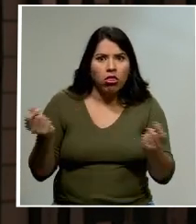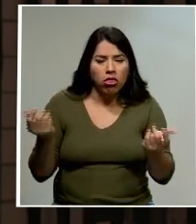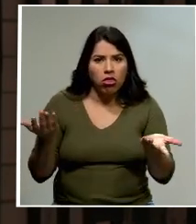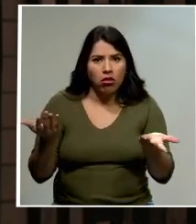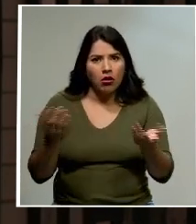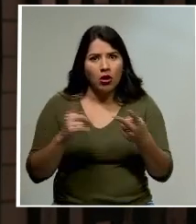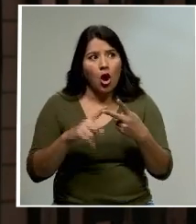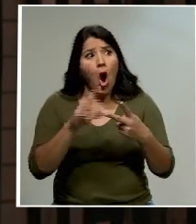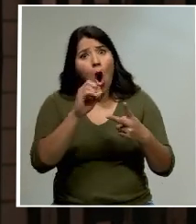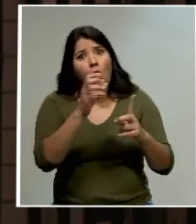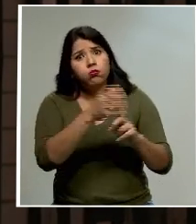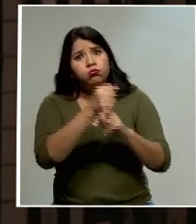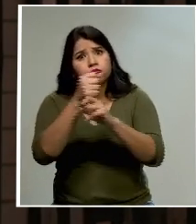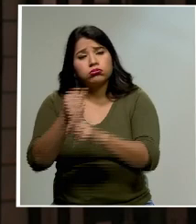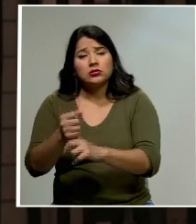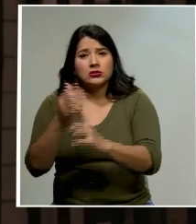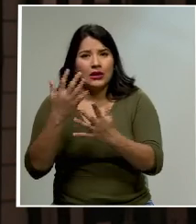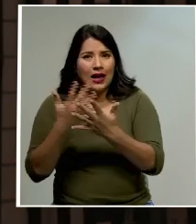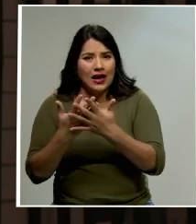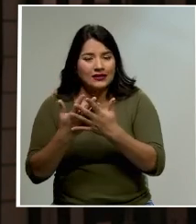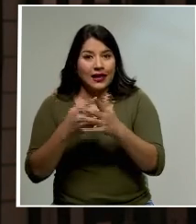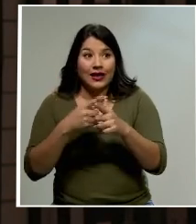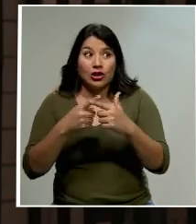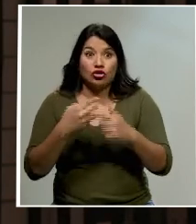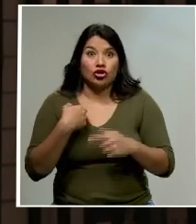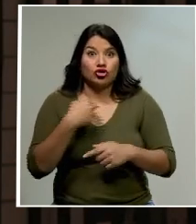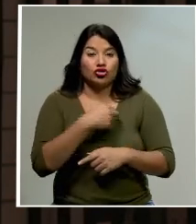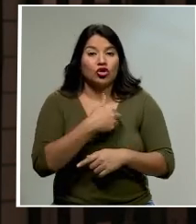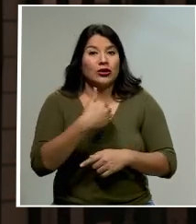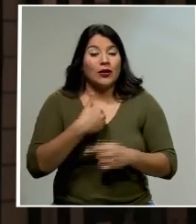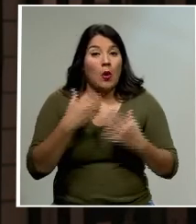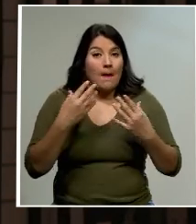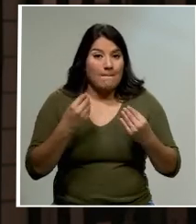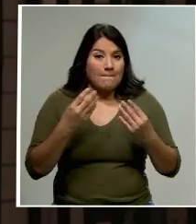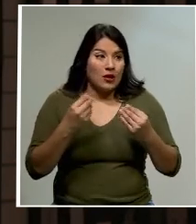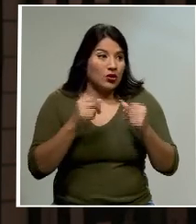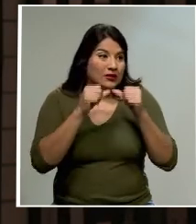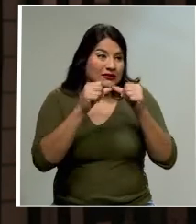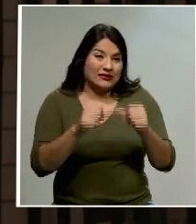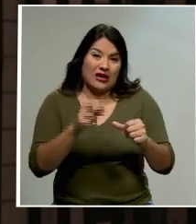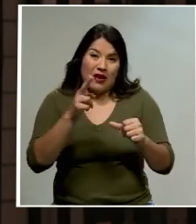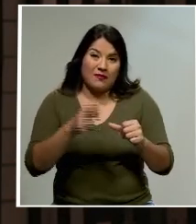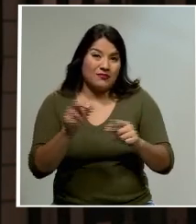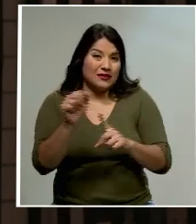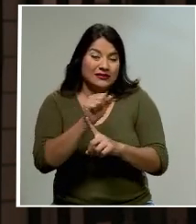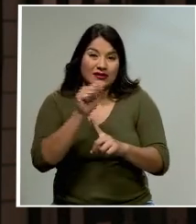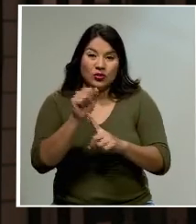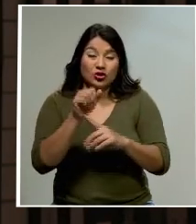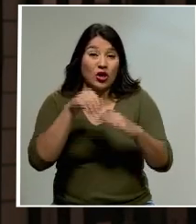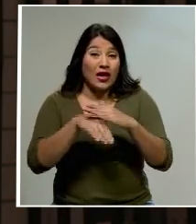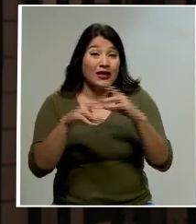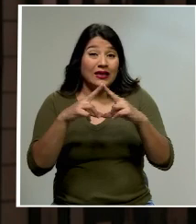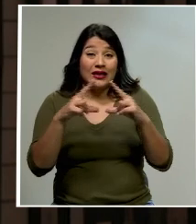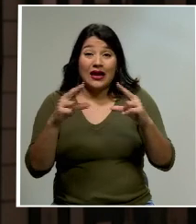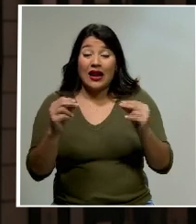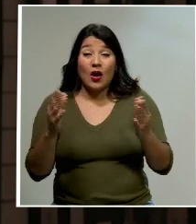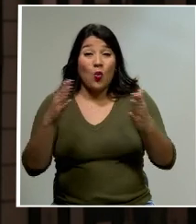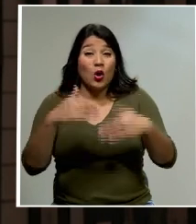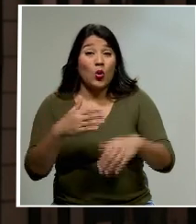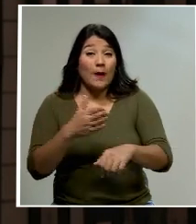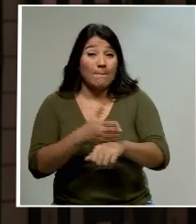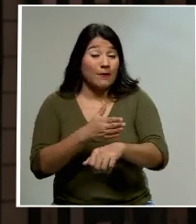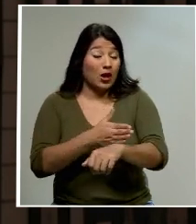las cárceles y tenemos miedo pues de seguir en esa misma situación en Nicaragua porque no hay mejora en